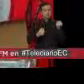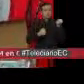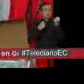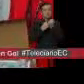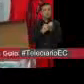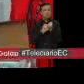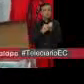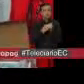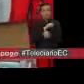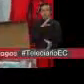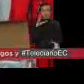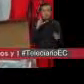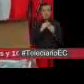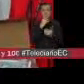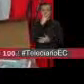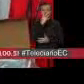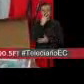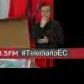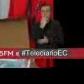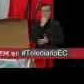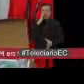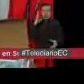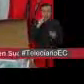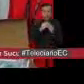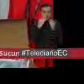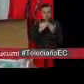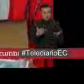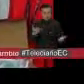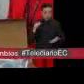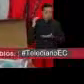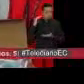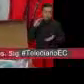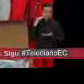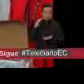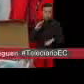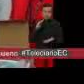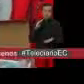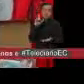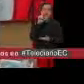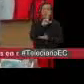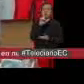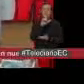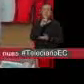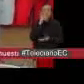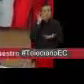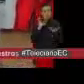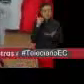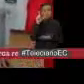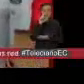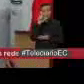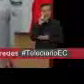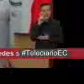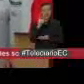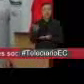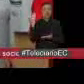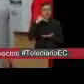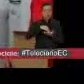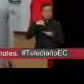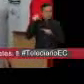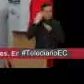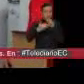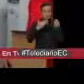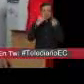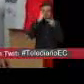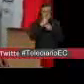los tanques de los cilindros de oxígeno, incluyendo todos sus accesorios. El día lunes probablemente se haga una nueva entrega de equipos de